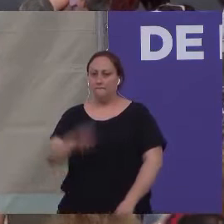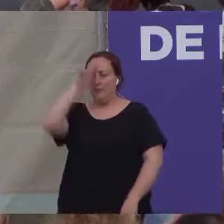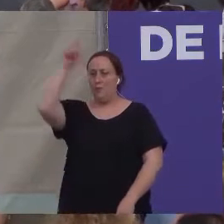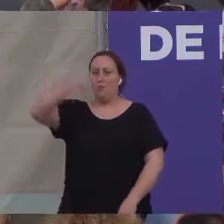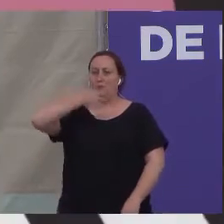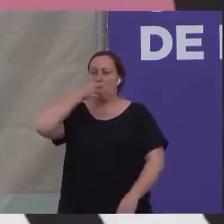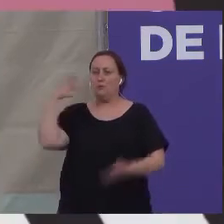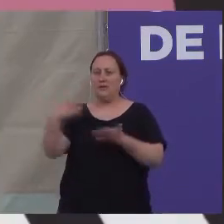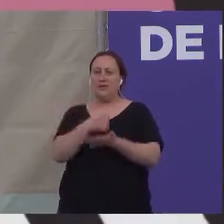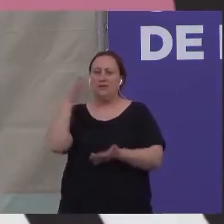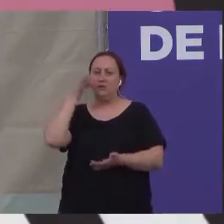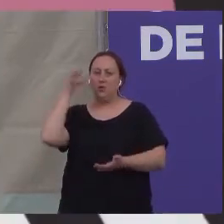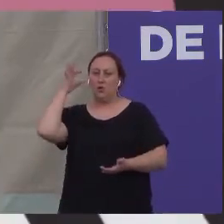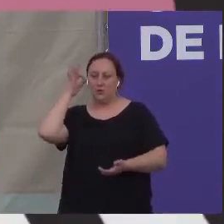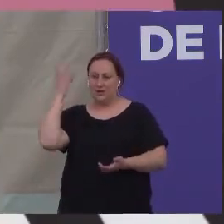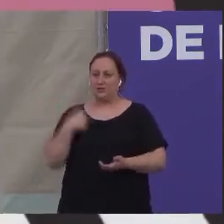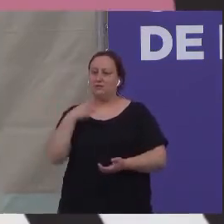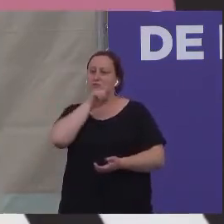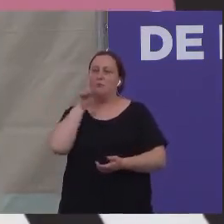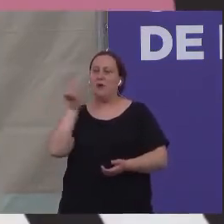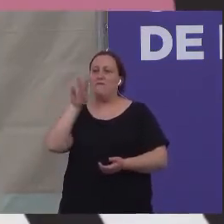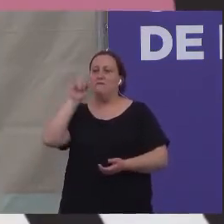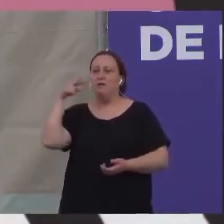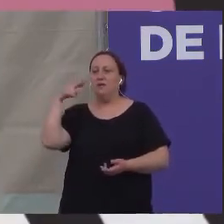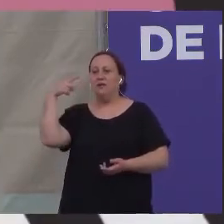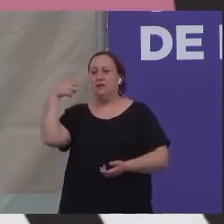Buenas tardes a todas y a todos. Mi nombre es Virginia Ten.